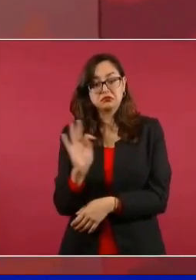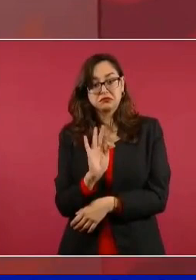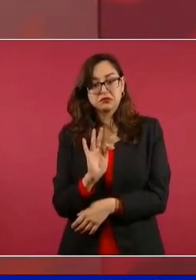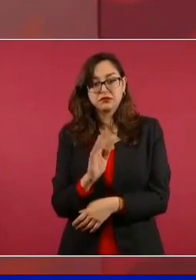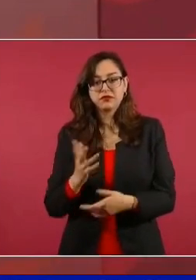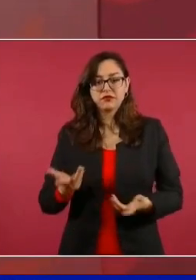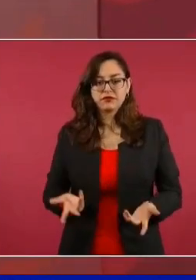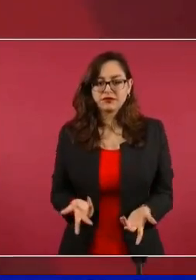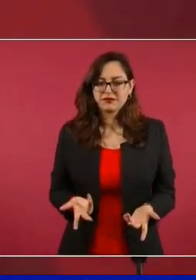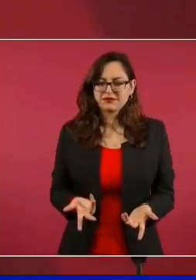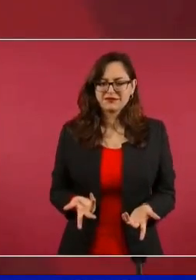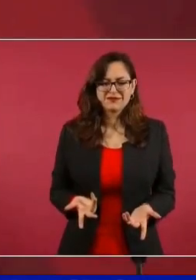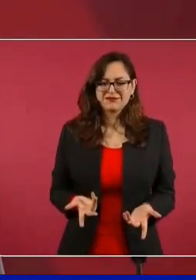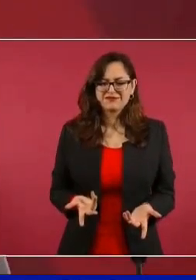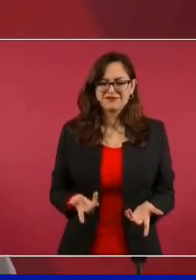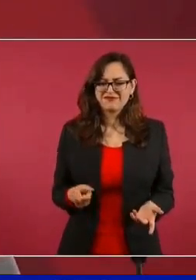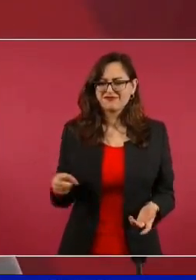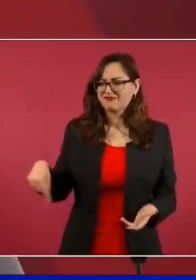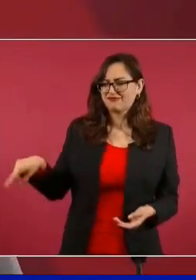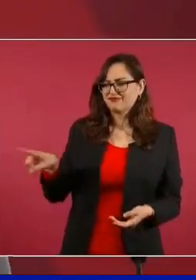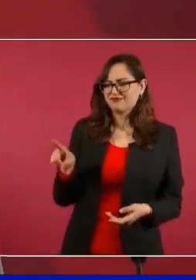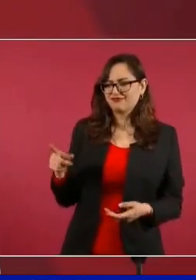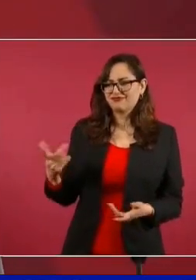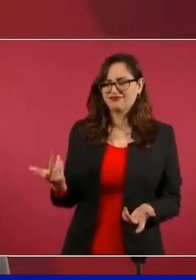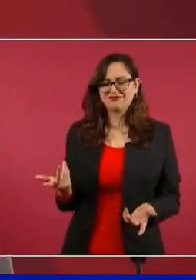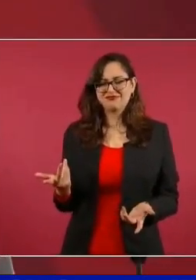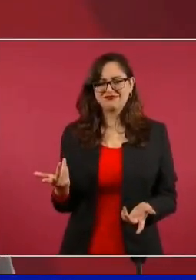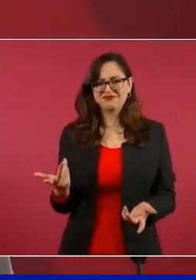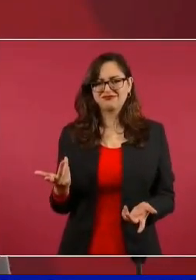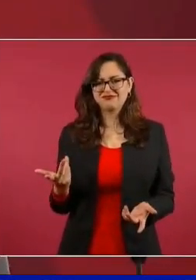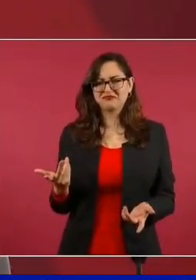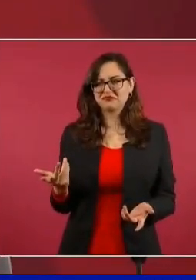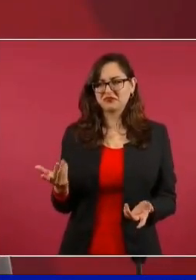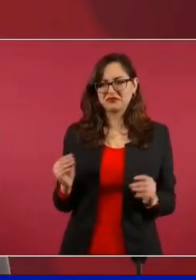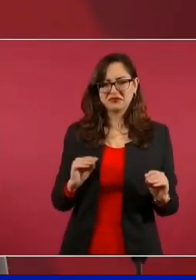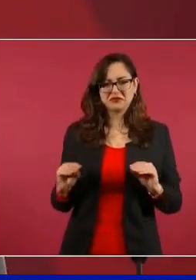Pero ¿por qué meten los 20